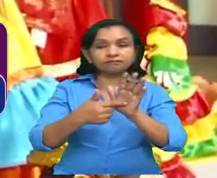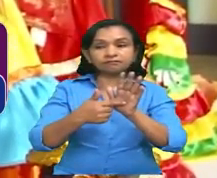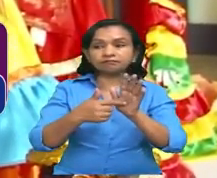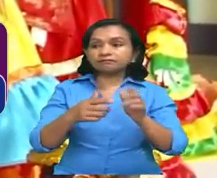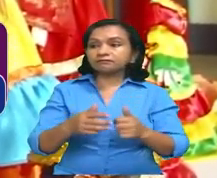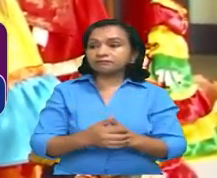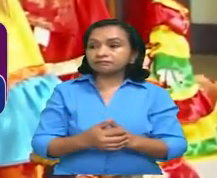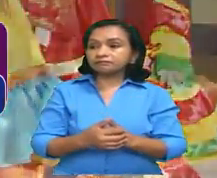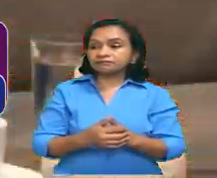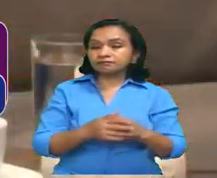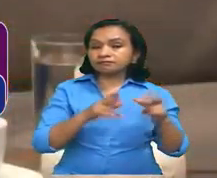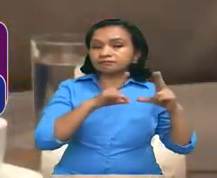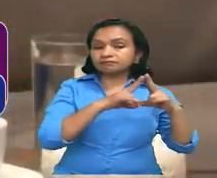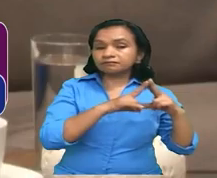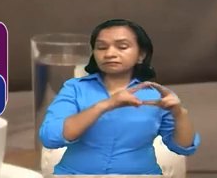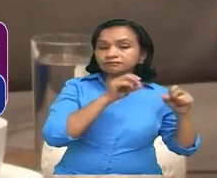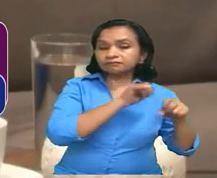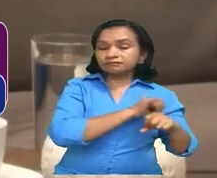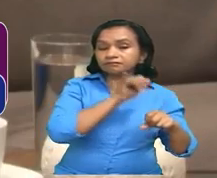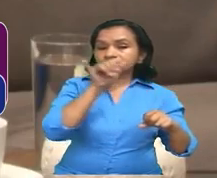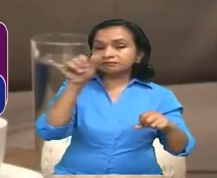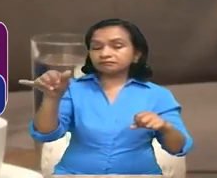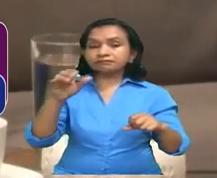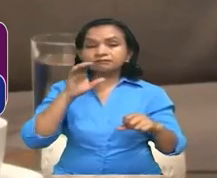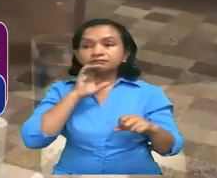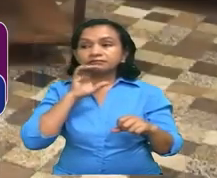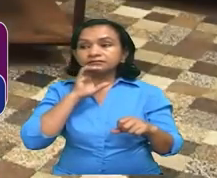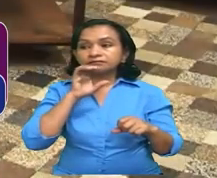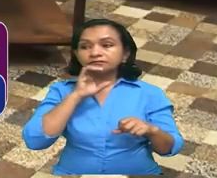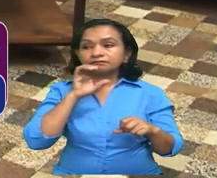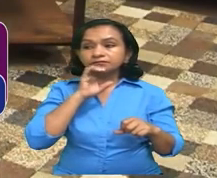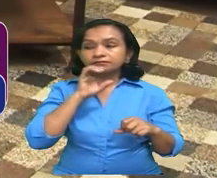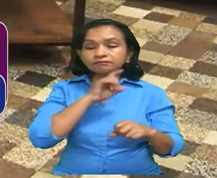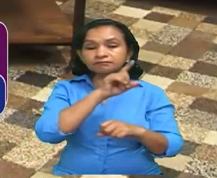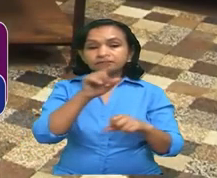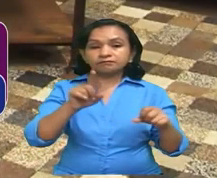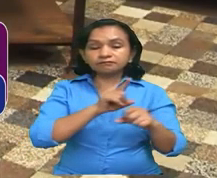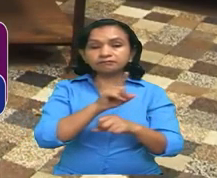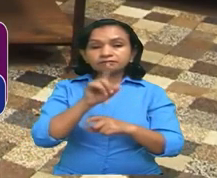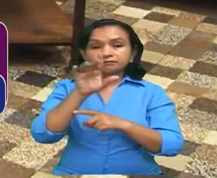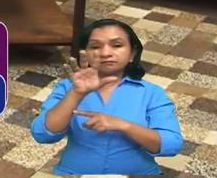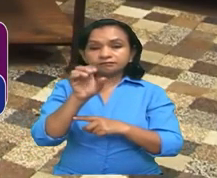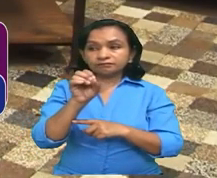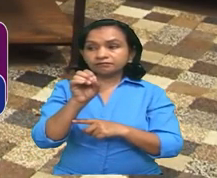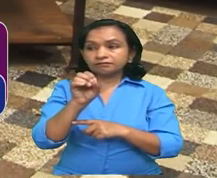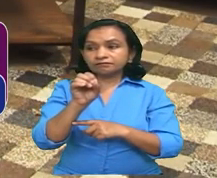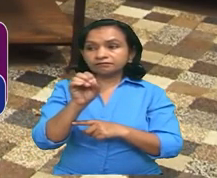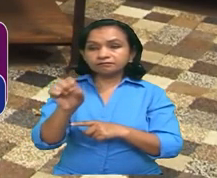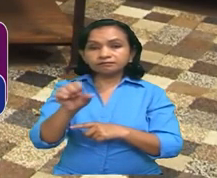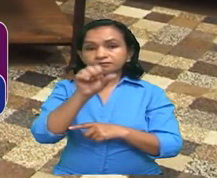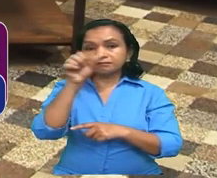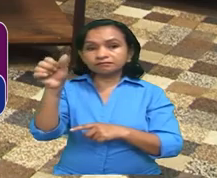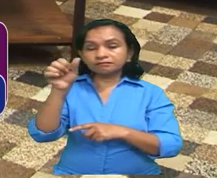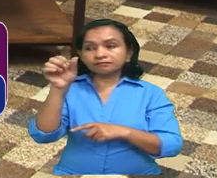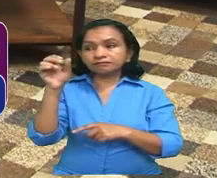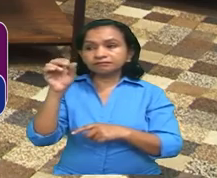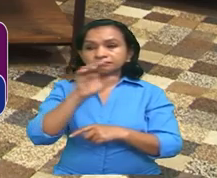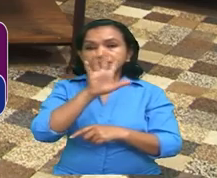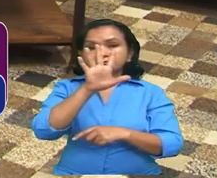una ventaja. Sí, tienen porque un por costo, el momento de montar un costo el paquete competitivo, y han entrado bien en el mercado.